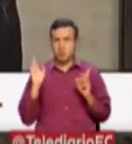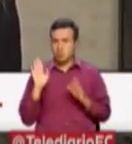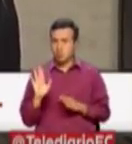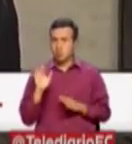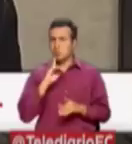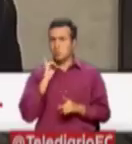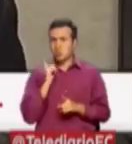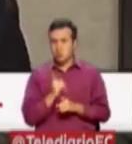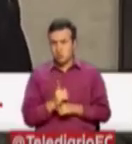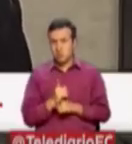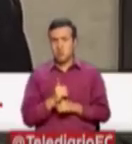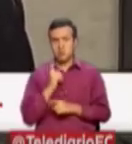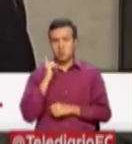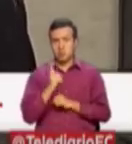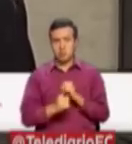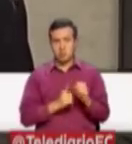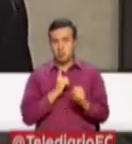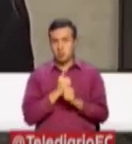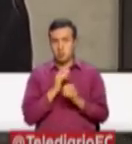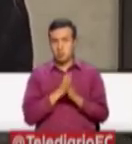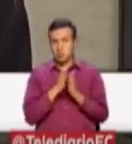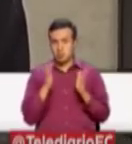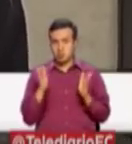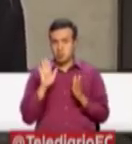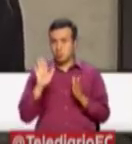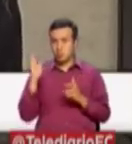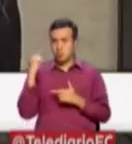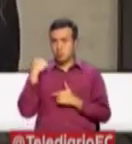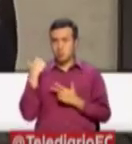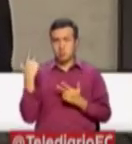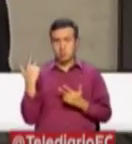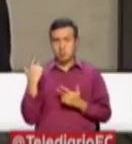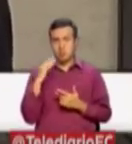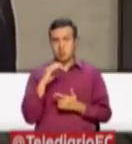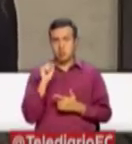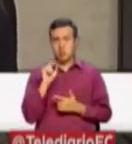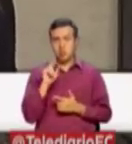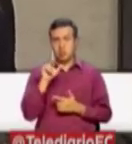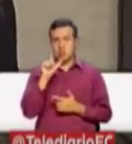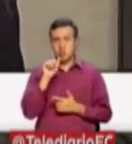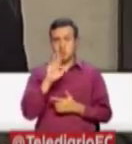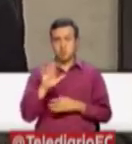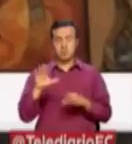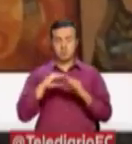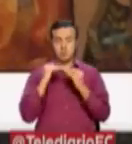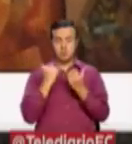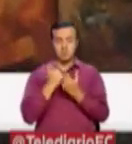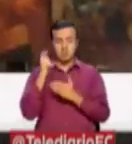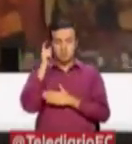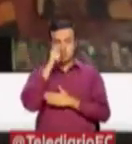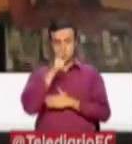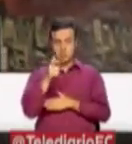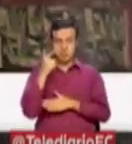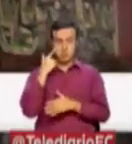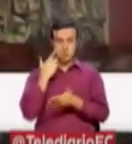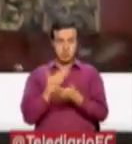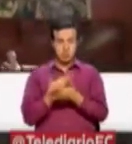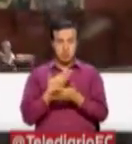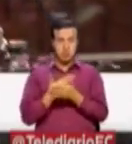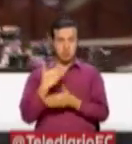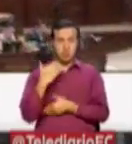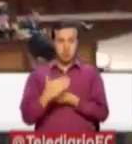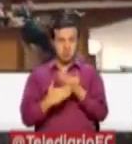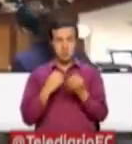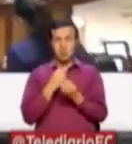tendría que ya tiene un año prácticamente energías o funciones carlos chávez quien estuvo al frente de la comisión de fiscalización en la fase de sustanciación del proceso